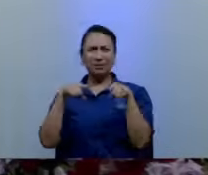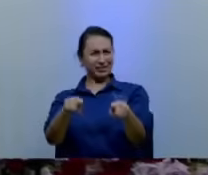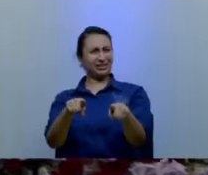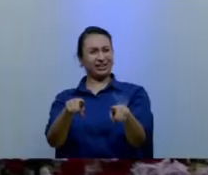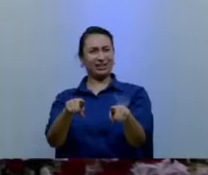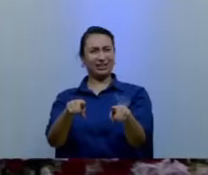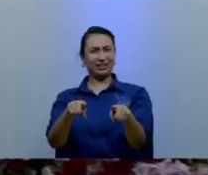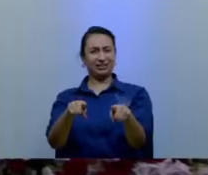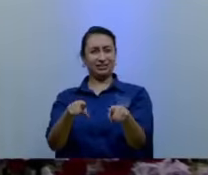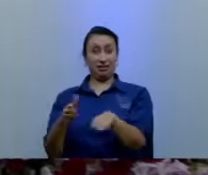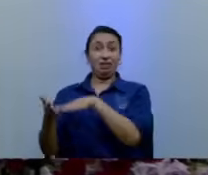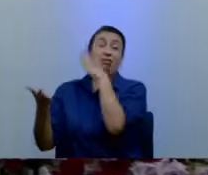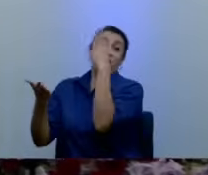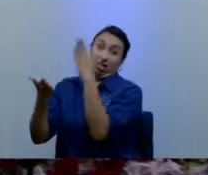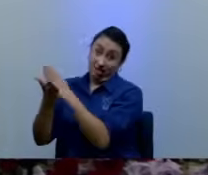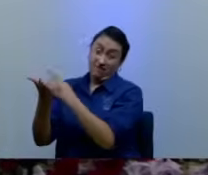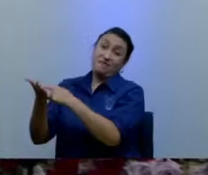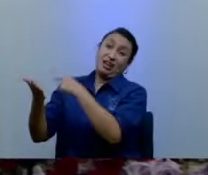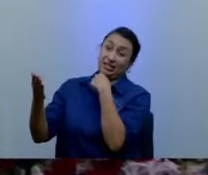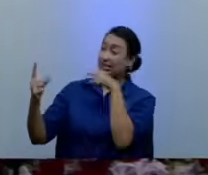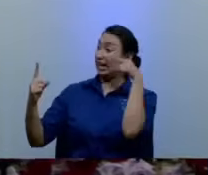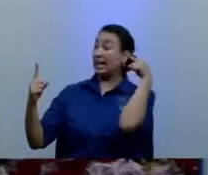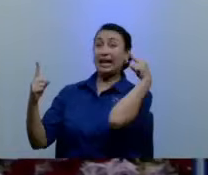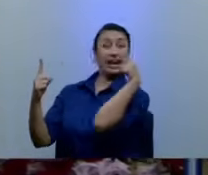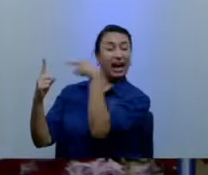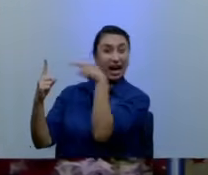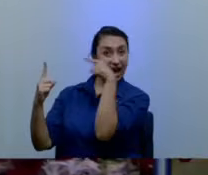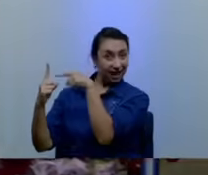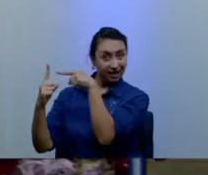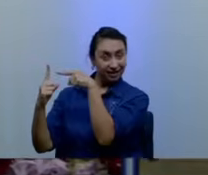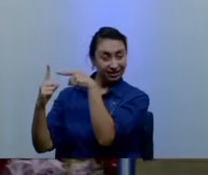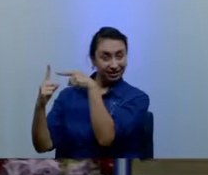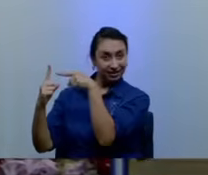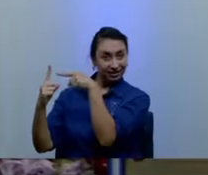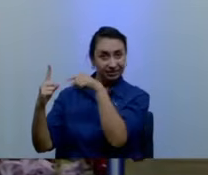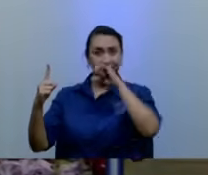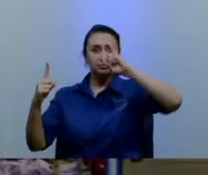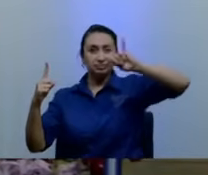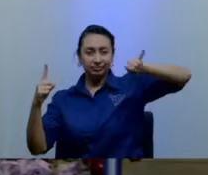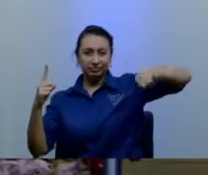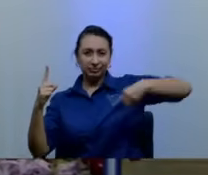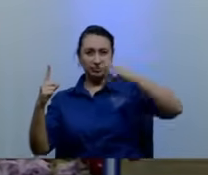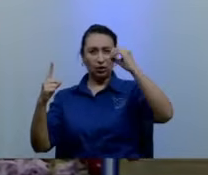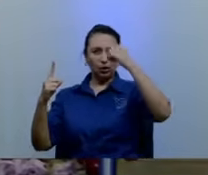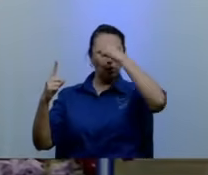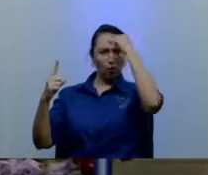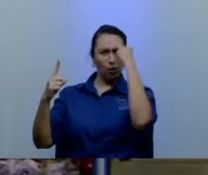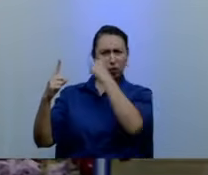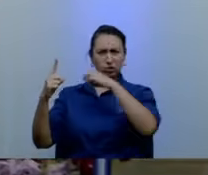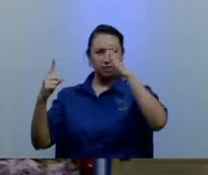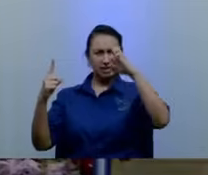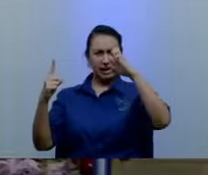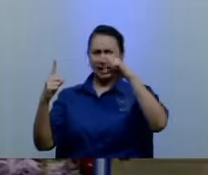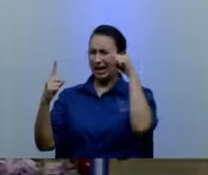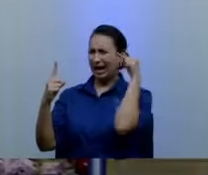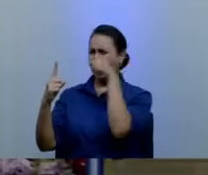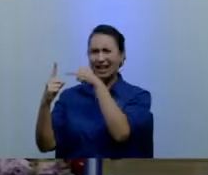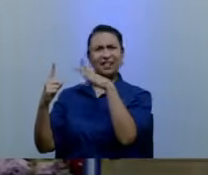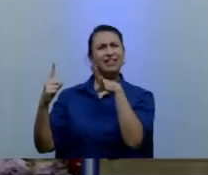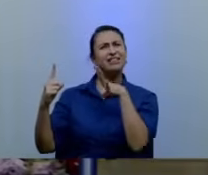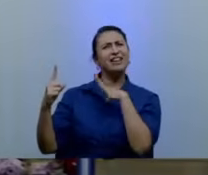Pero la Biblia dice que la cárcel prosperaba bajo la administración de alguien que era prototipo de